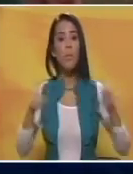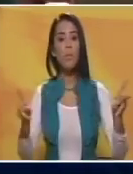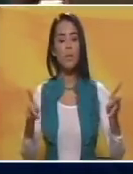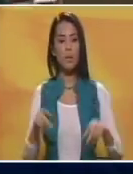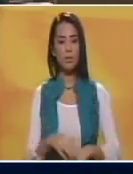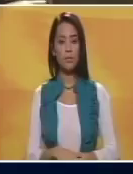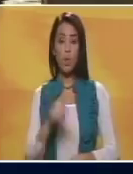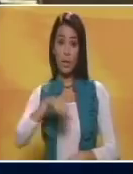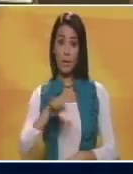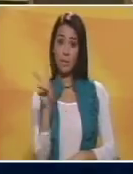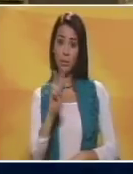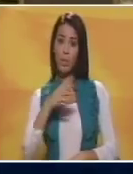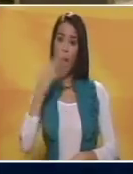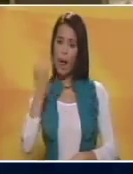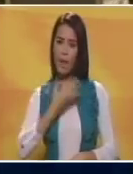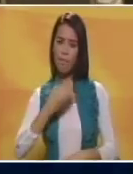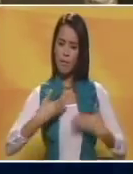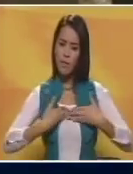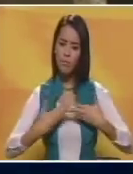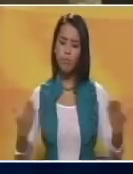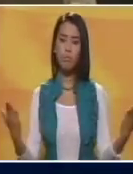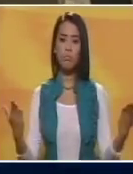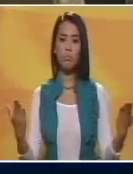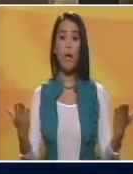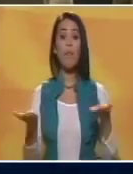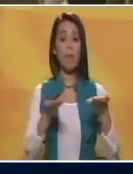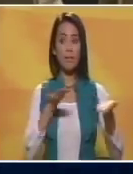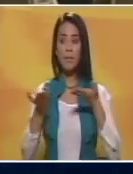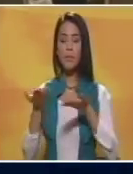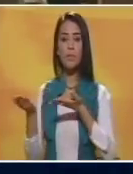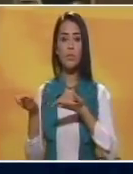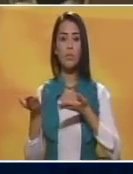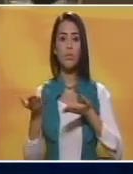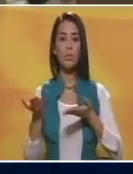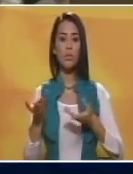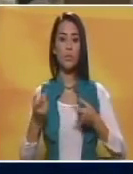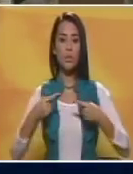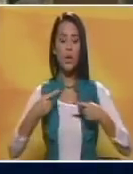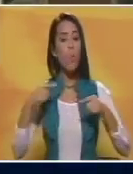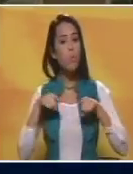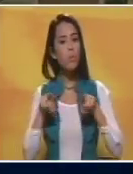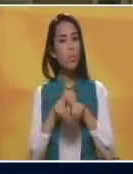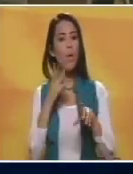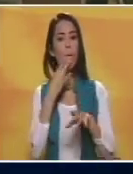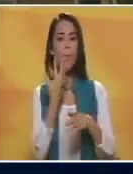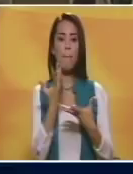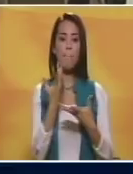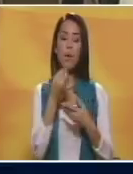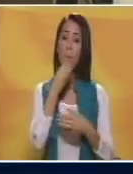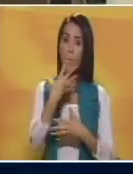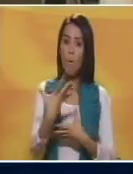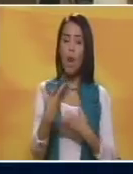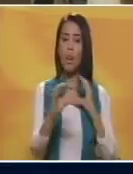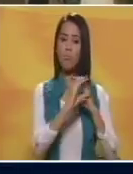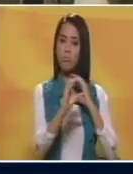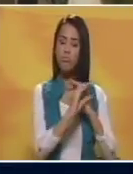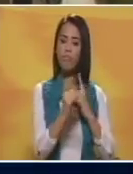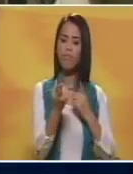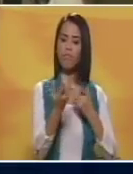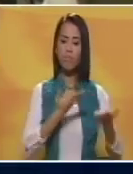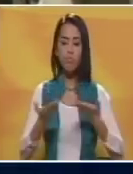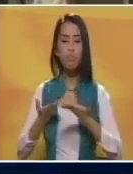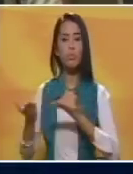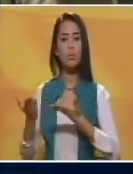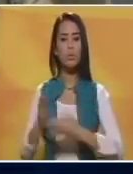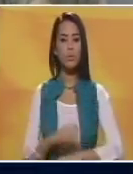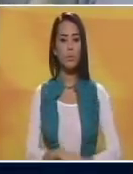Estado garantiza la prestación del servicio, el acceso de calidad al servicio en una política coordinada